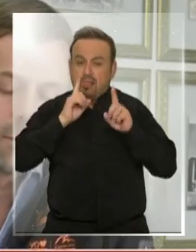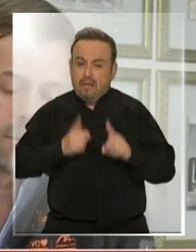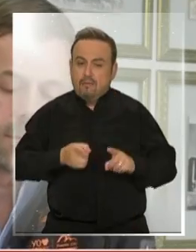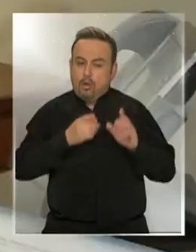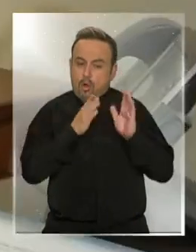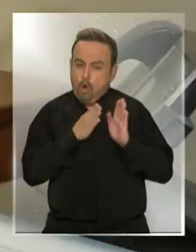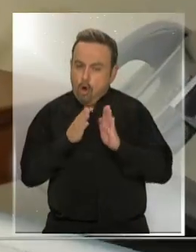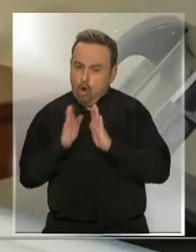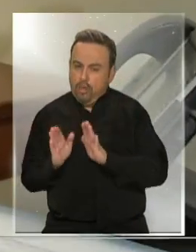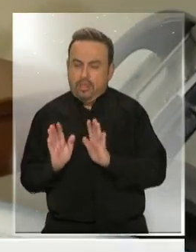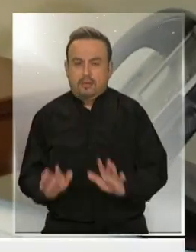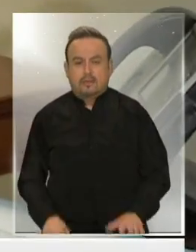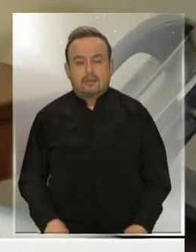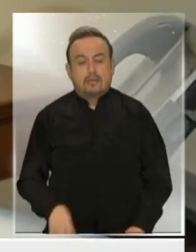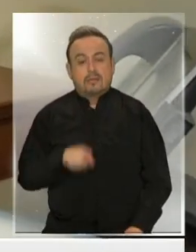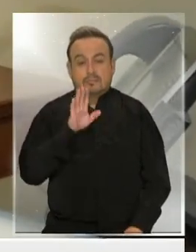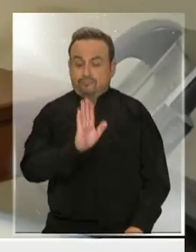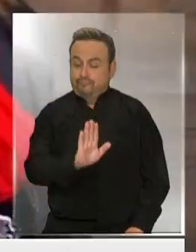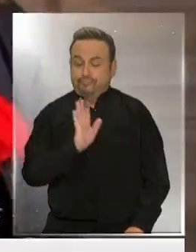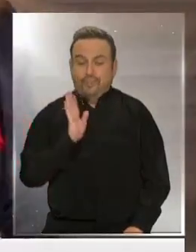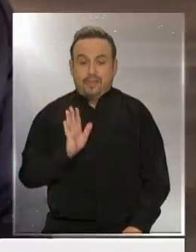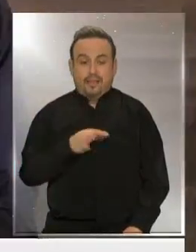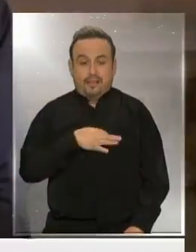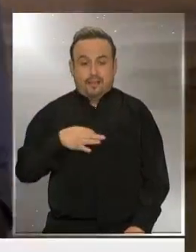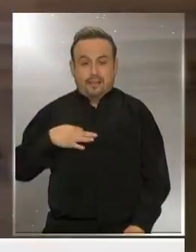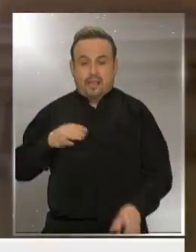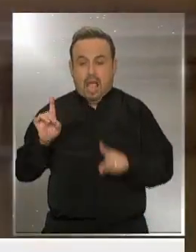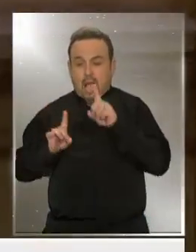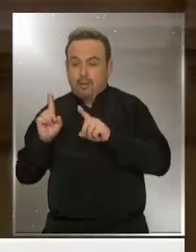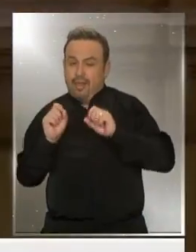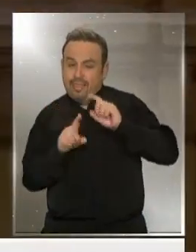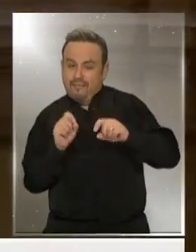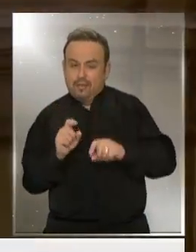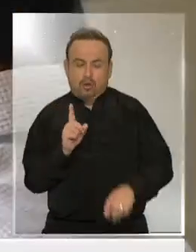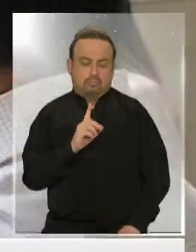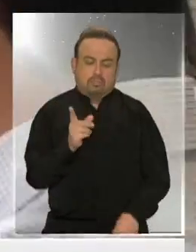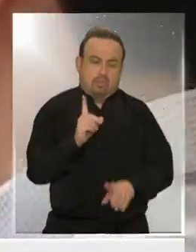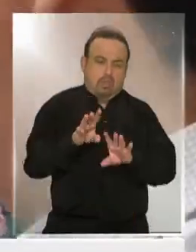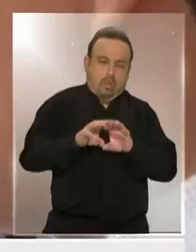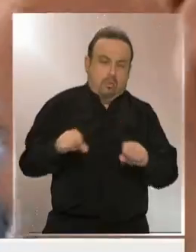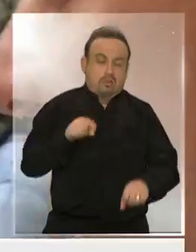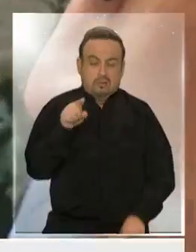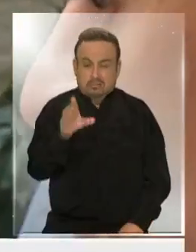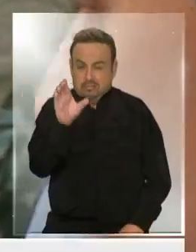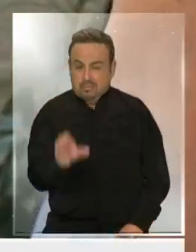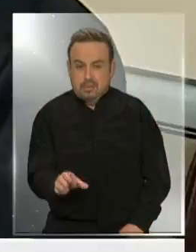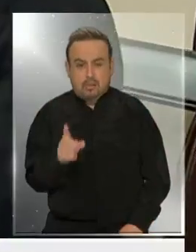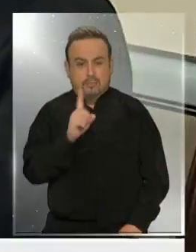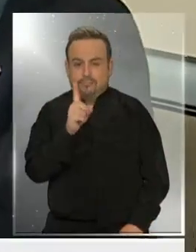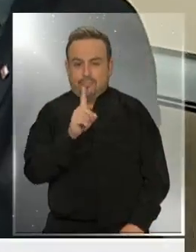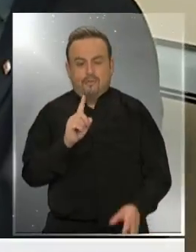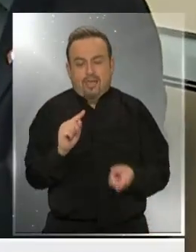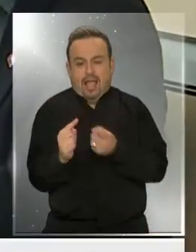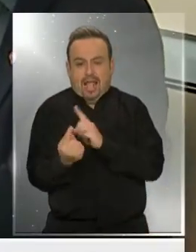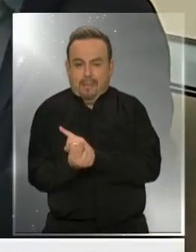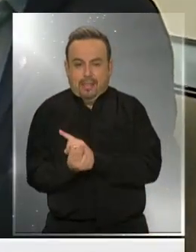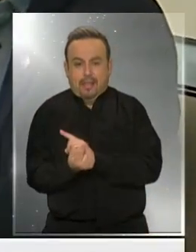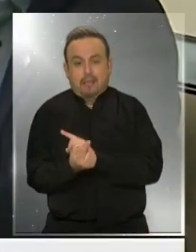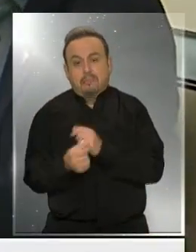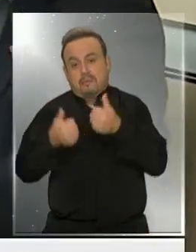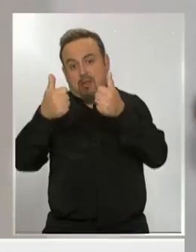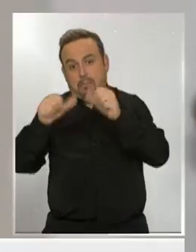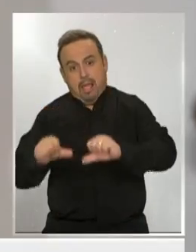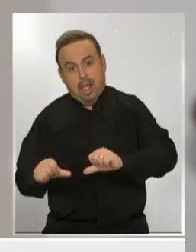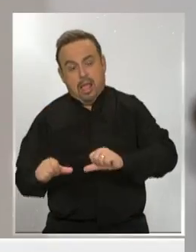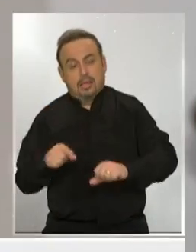ordenarnos como país. Así es Jaime Mañalich. Detractores y defensores concuerdan en que su personalidad no va a cambiar. Para bien o para